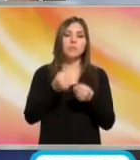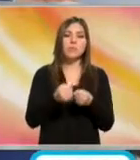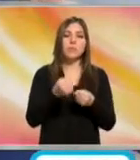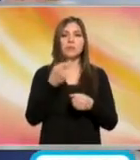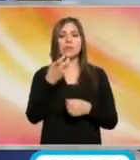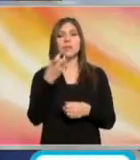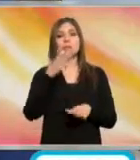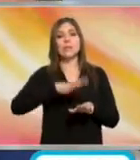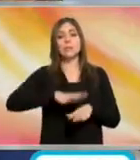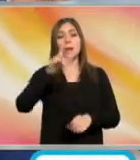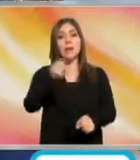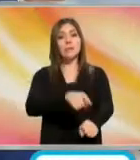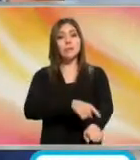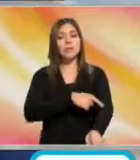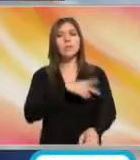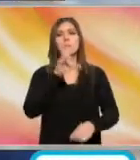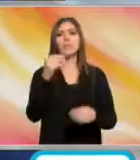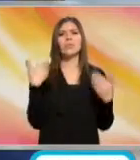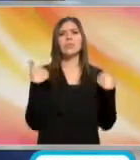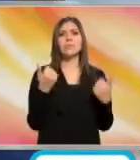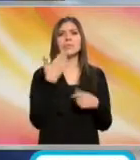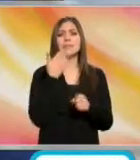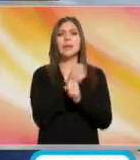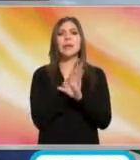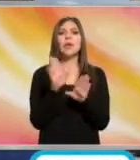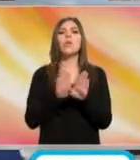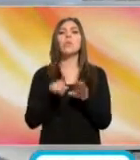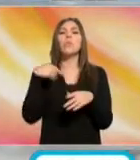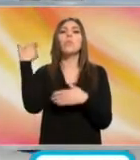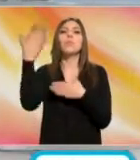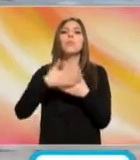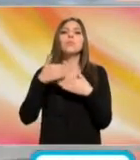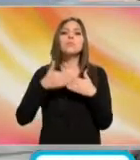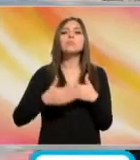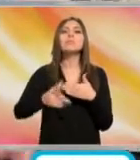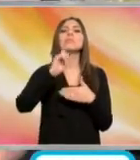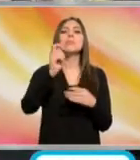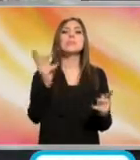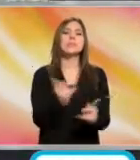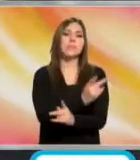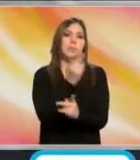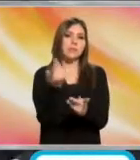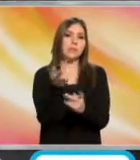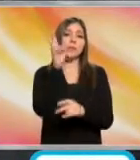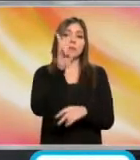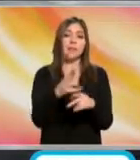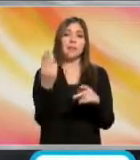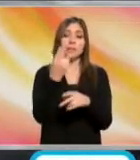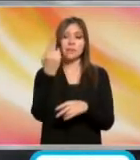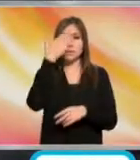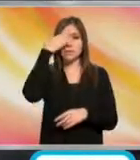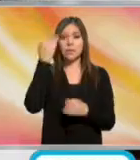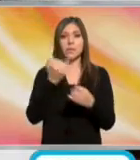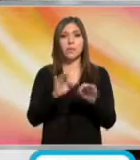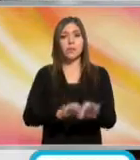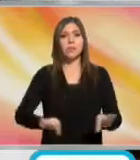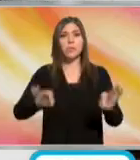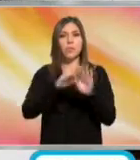que además de ser más largo no queda claro cómo será de ahora en adelante. Muy importante decir que se mantiene